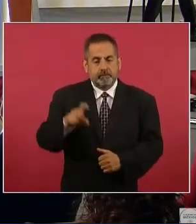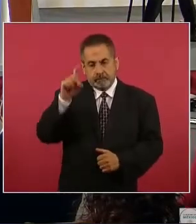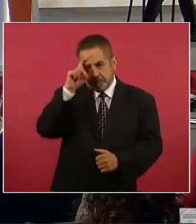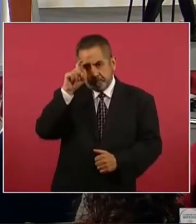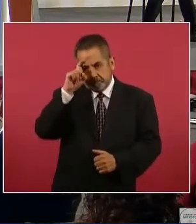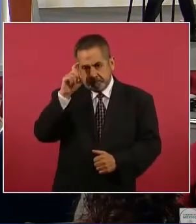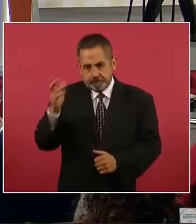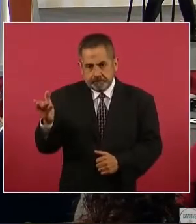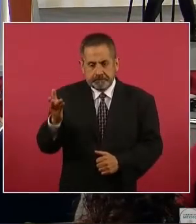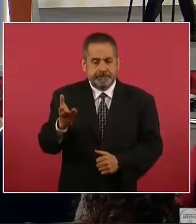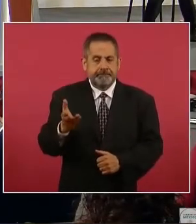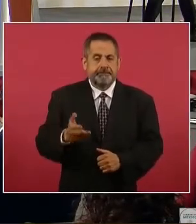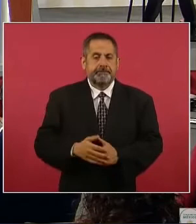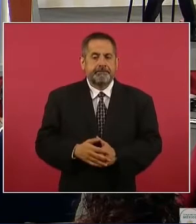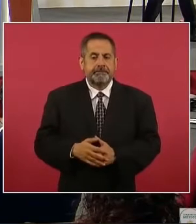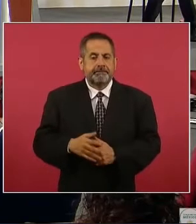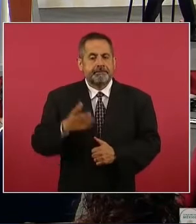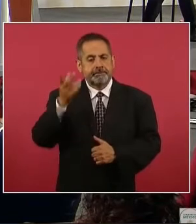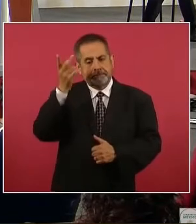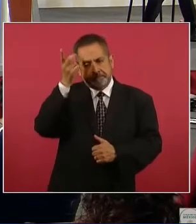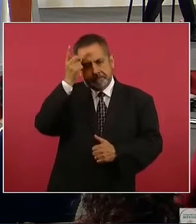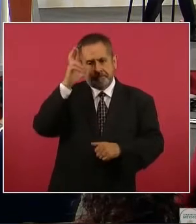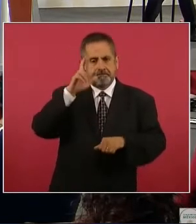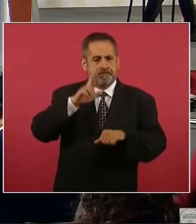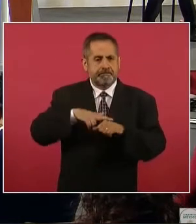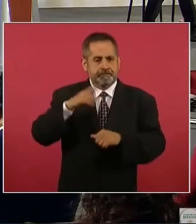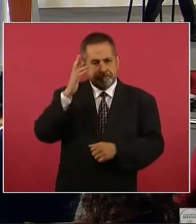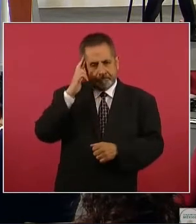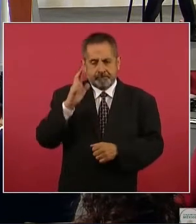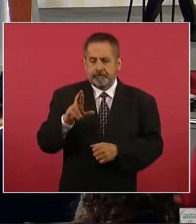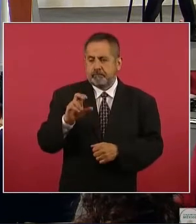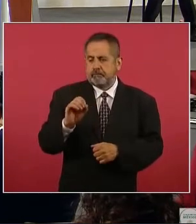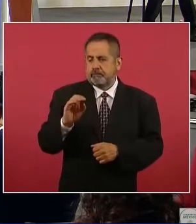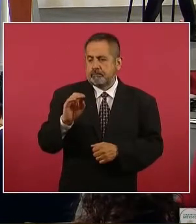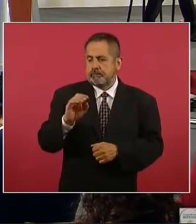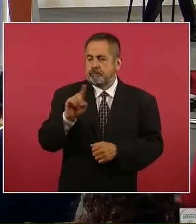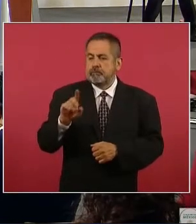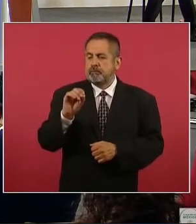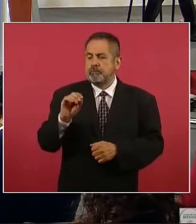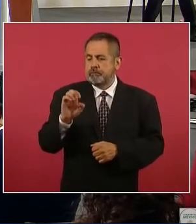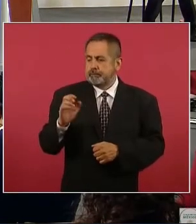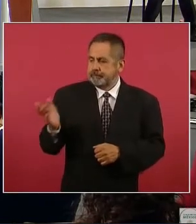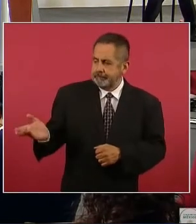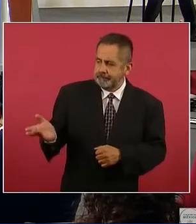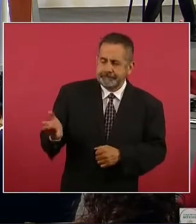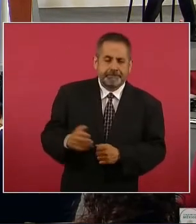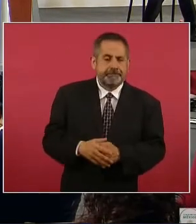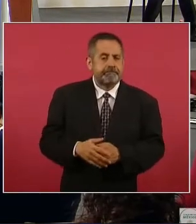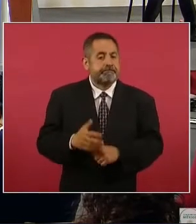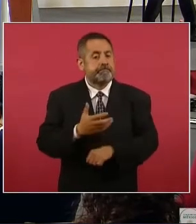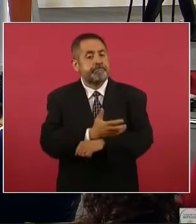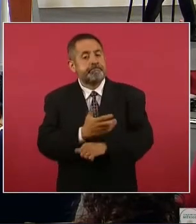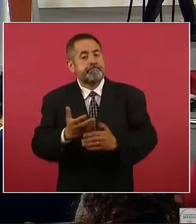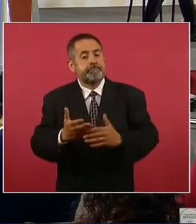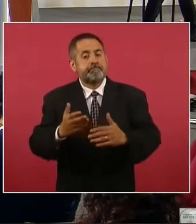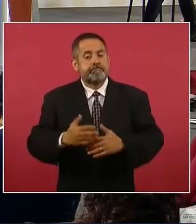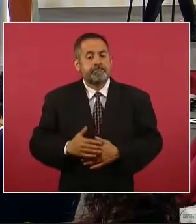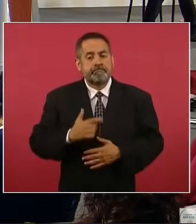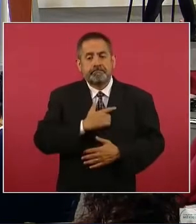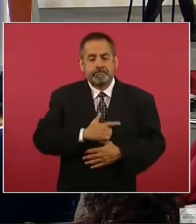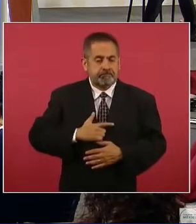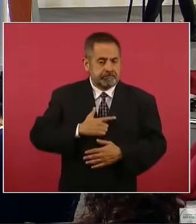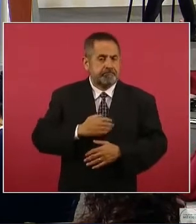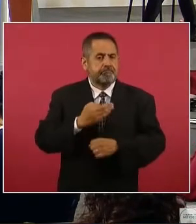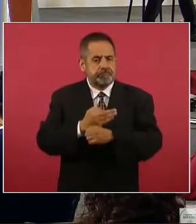gatell director general robledo compañeras y compañeros me da mucho gusto que podamos